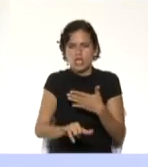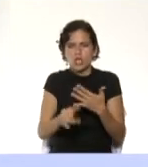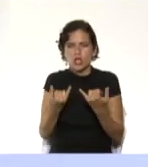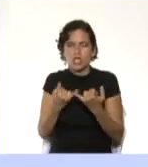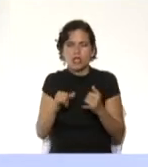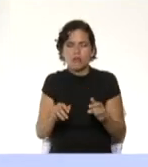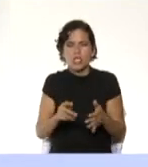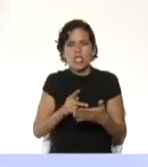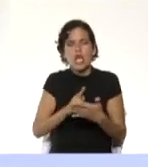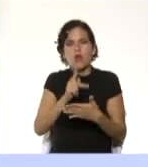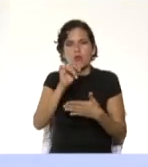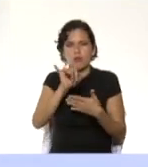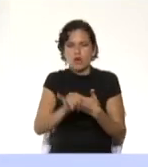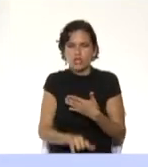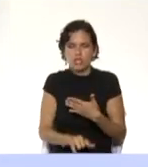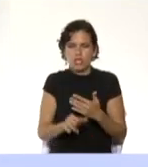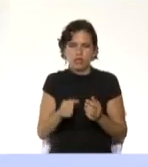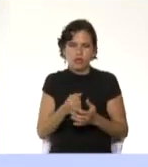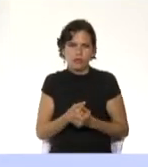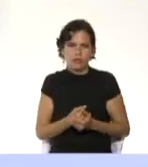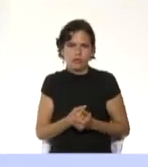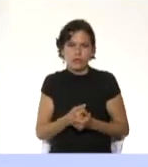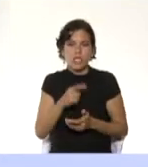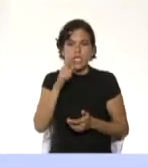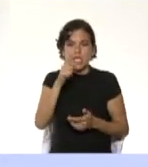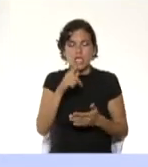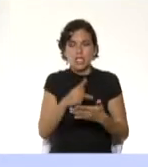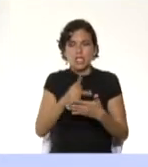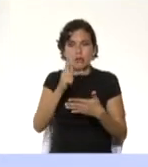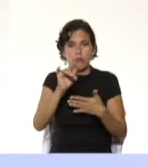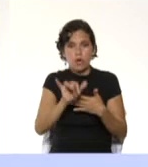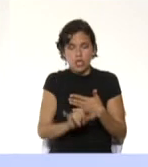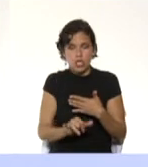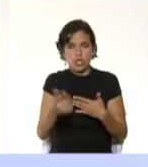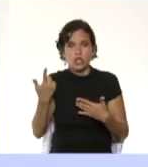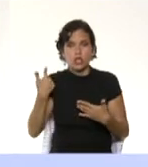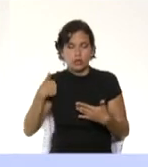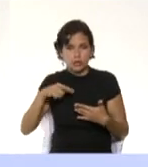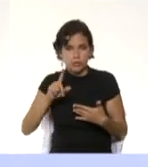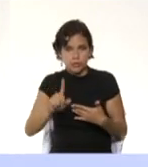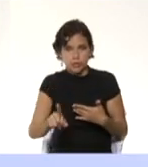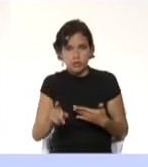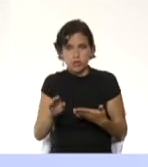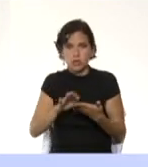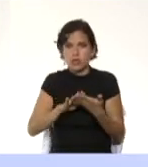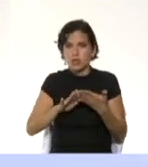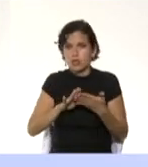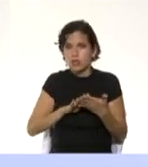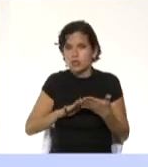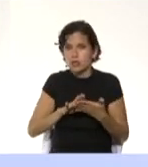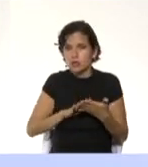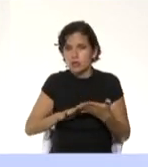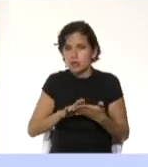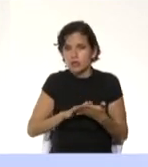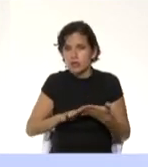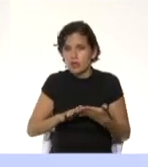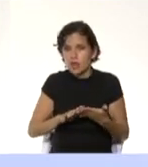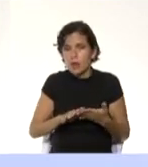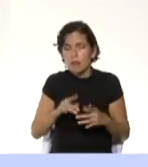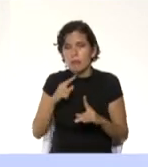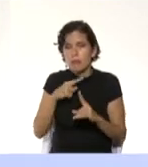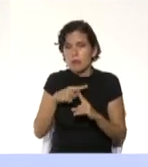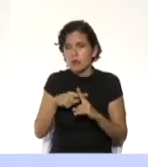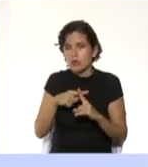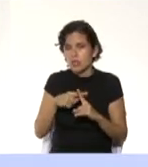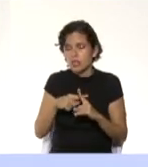un determinado proyecto. Y ese proyecto debe tener resultados más que todo